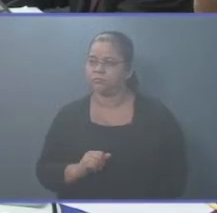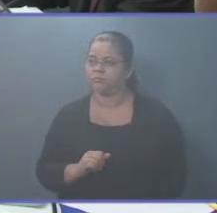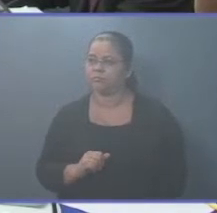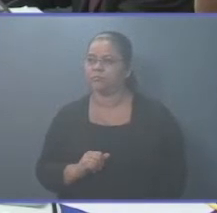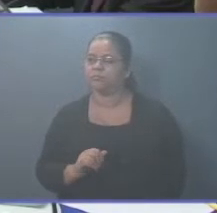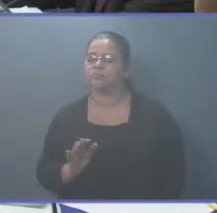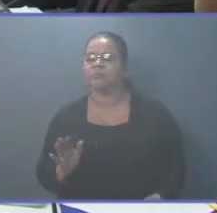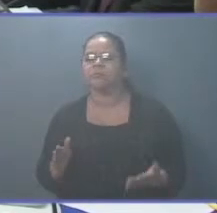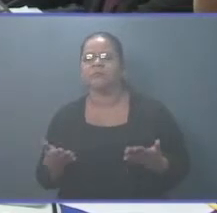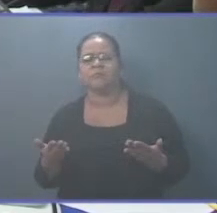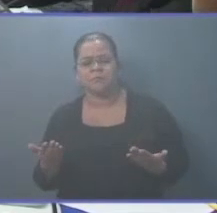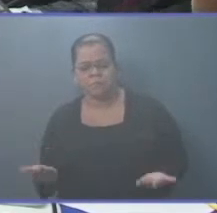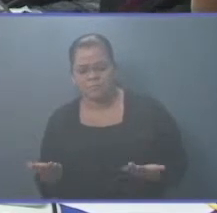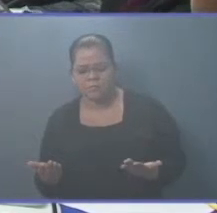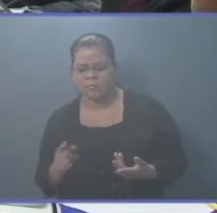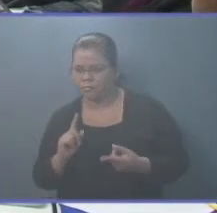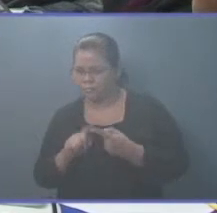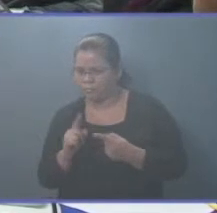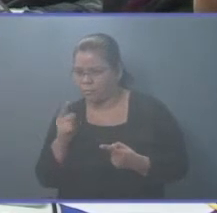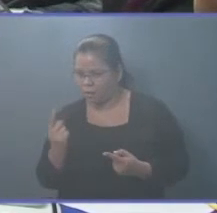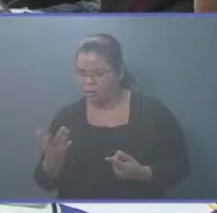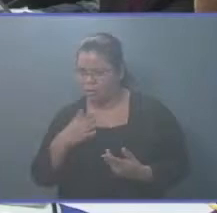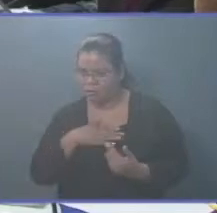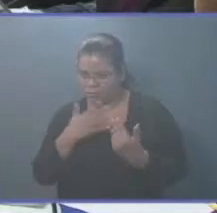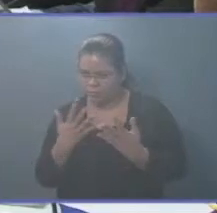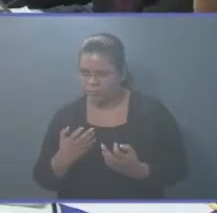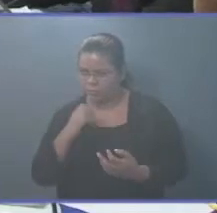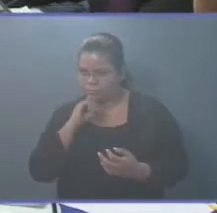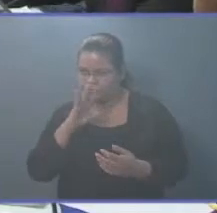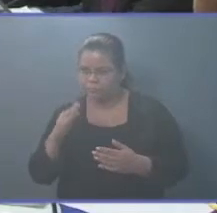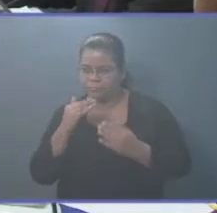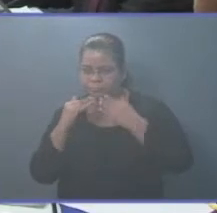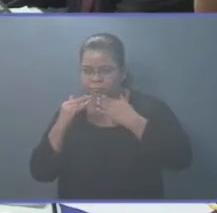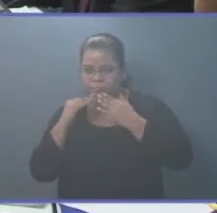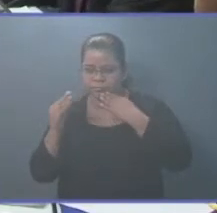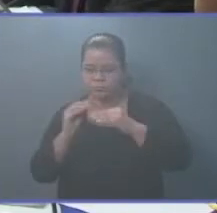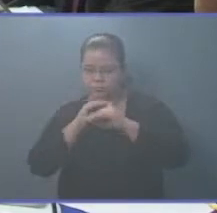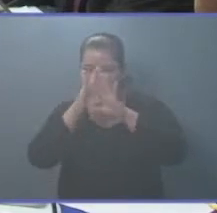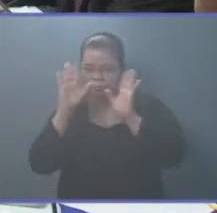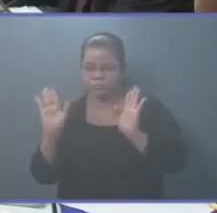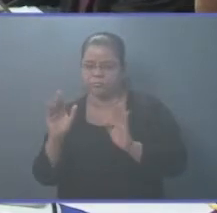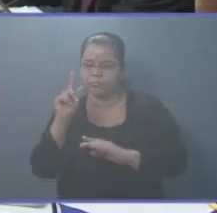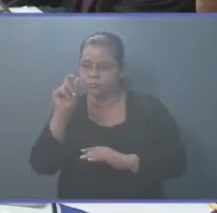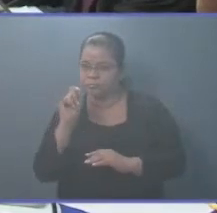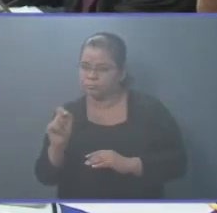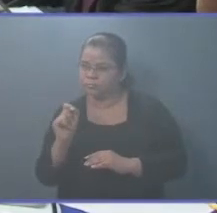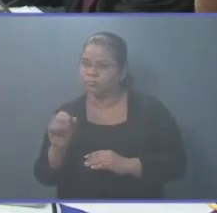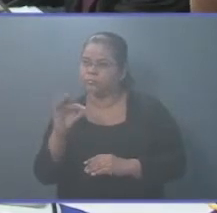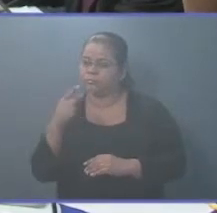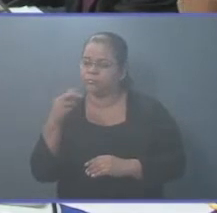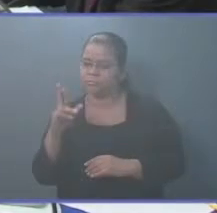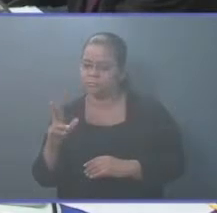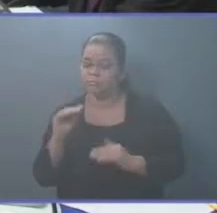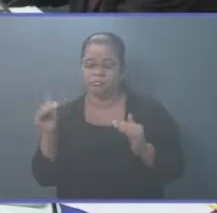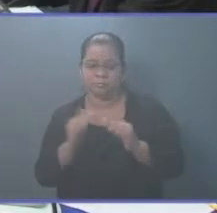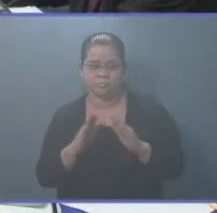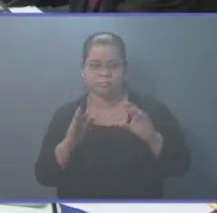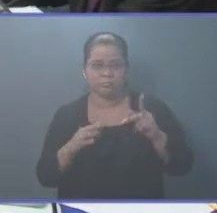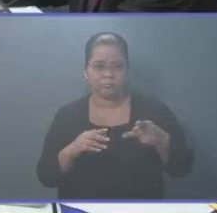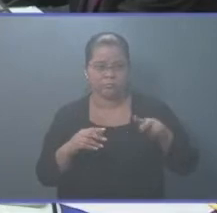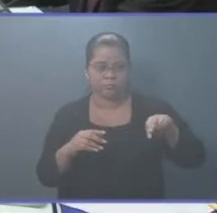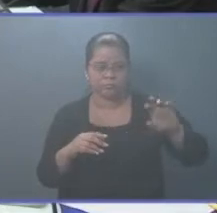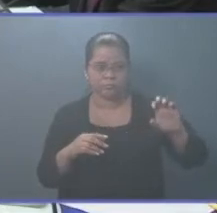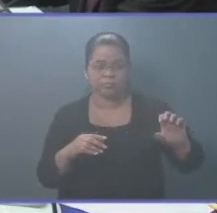porque primero quiero aclarar un poco el punto anterior. Había una mezcla de fiscalía con policía y hablaba